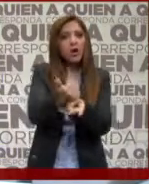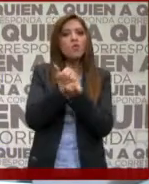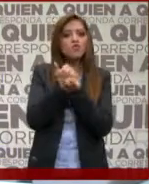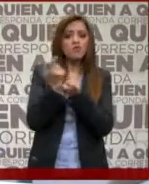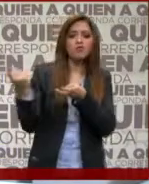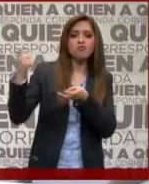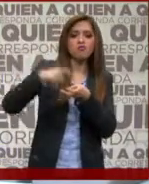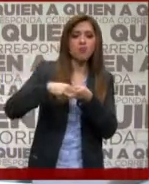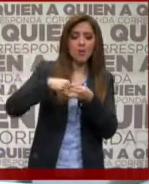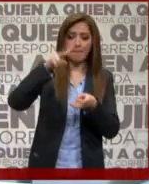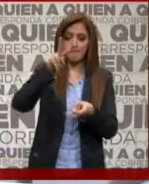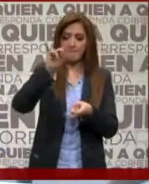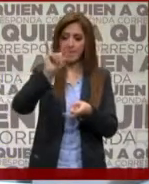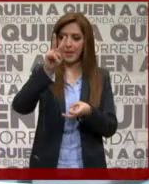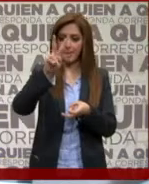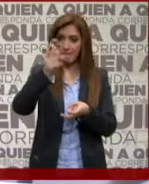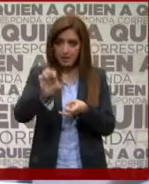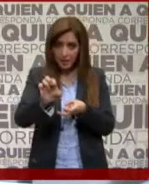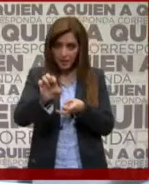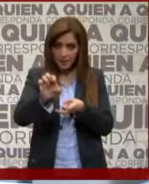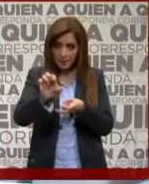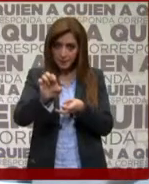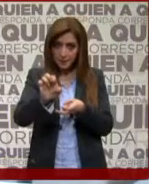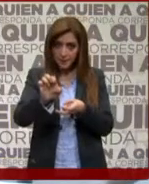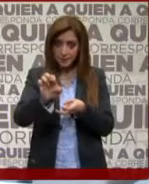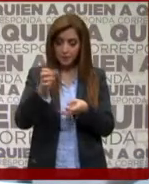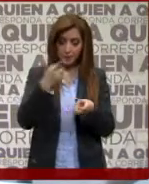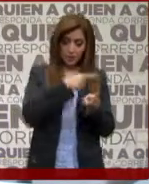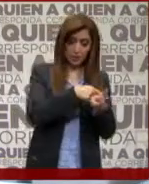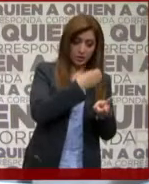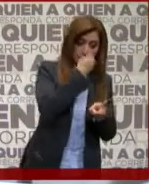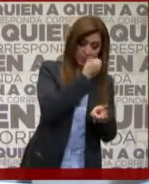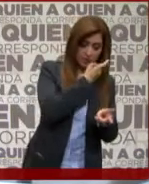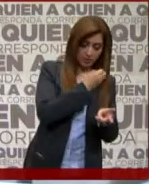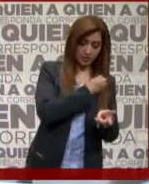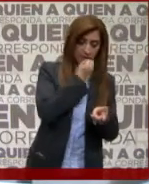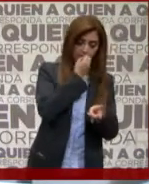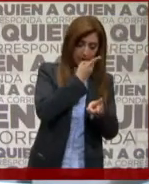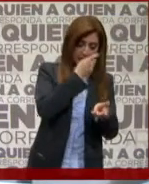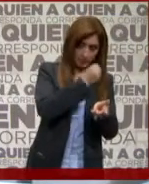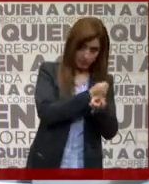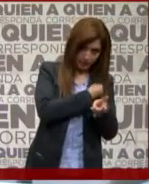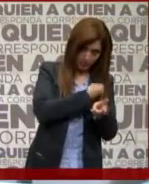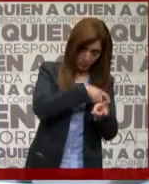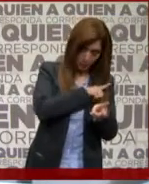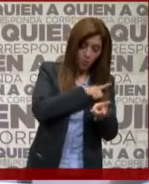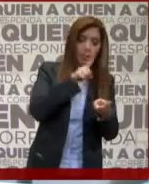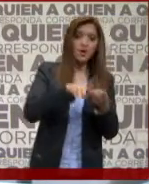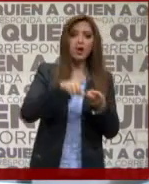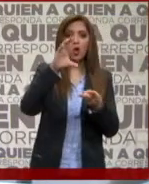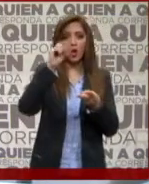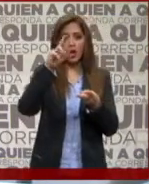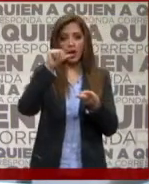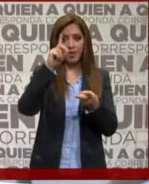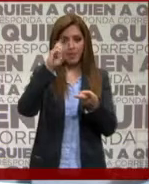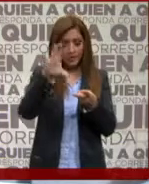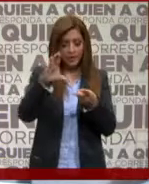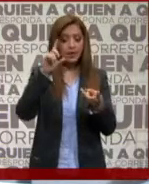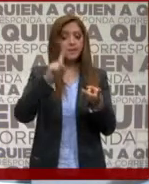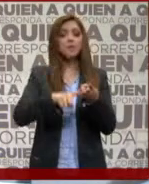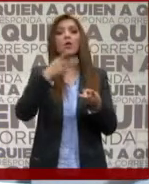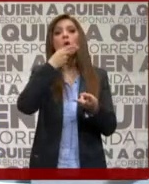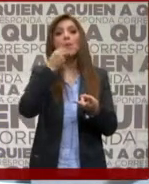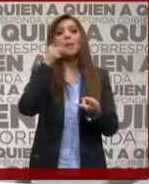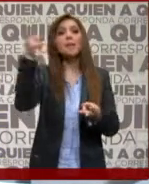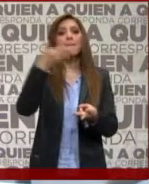donde seguiremos en alianza con el sector salud y con el conadic me gracias a esta vamos que es una barra gran presidente ejecutivo de fundación azteca